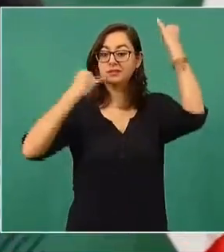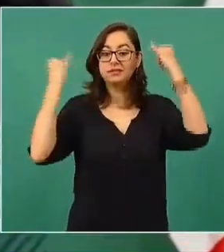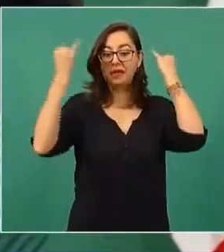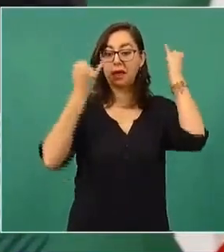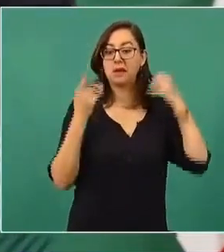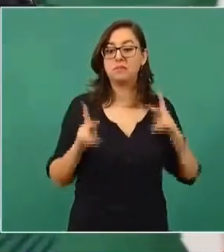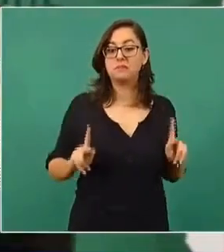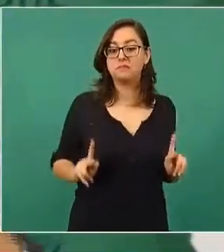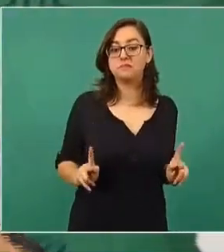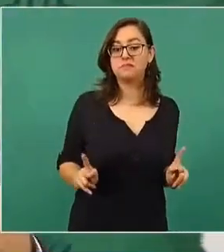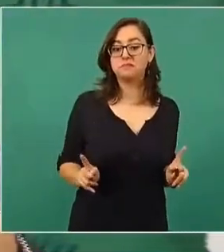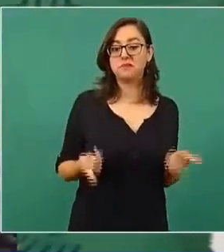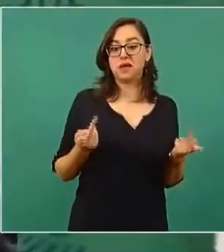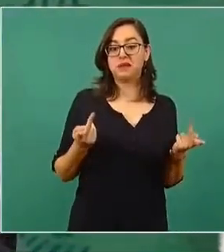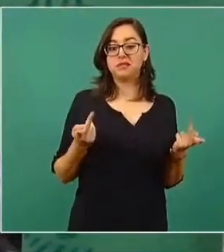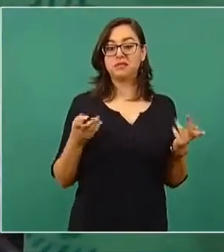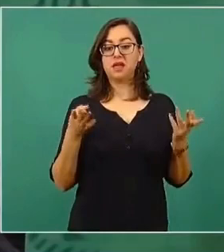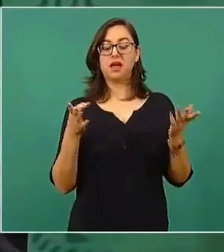y ganan no sé cuánto.